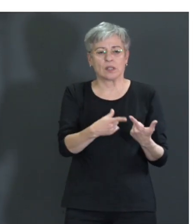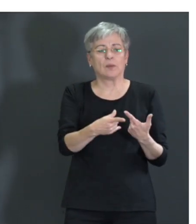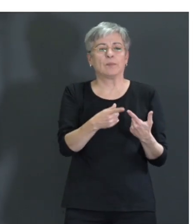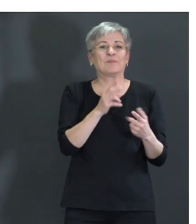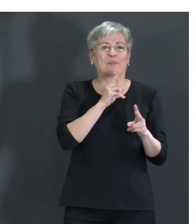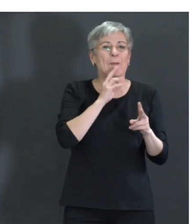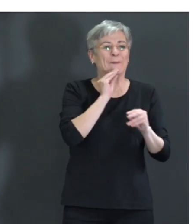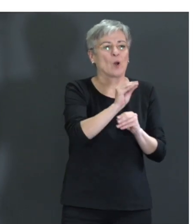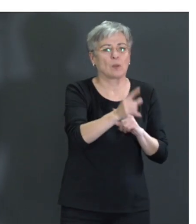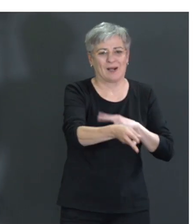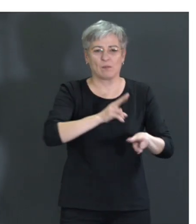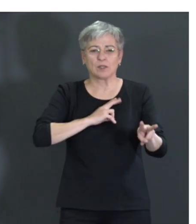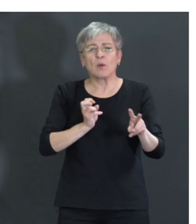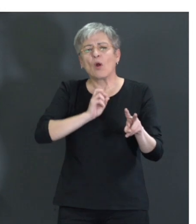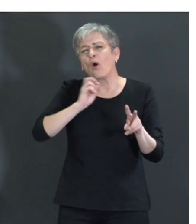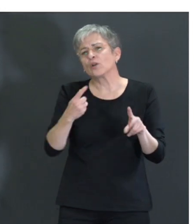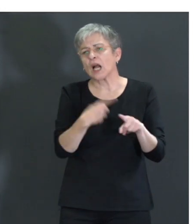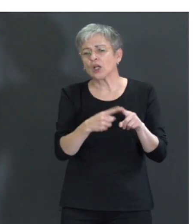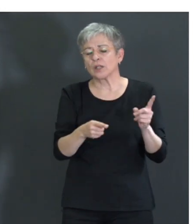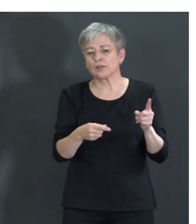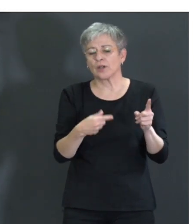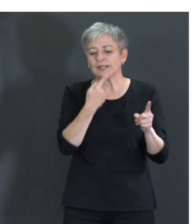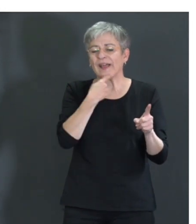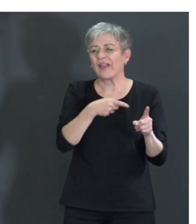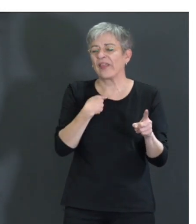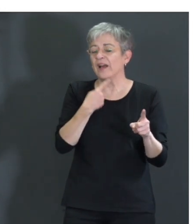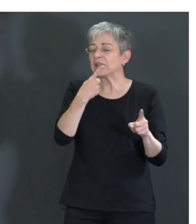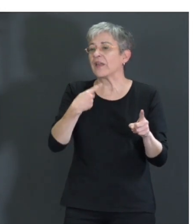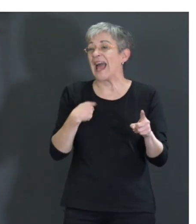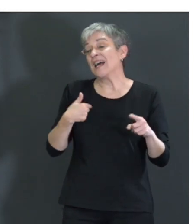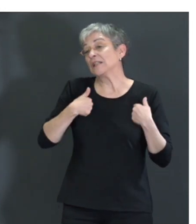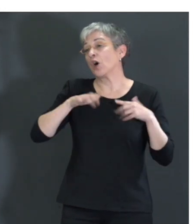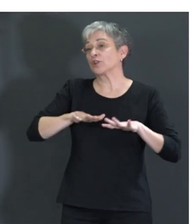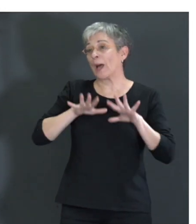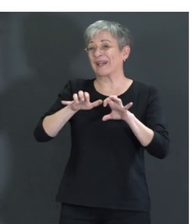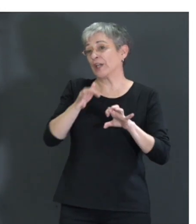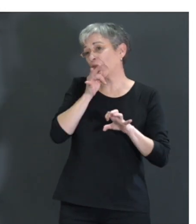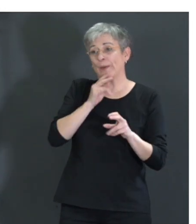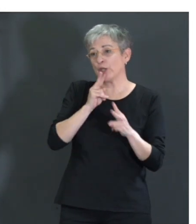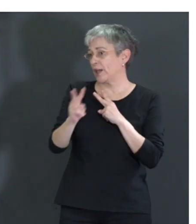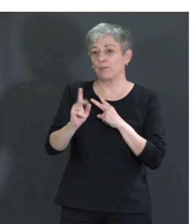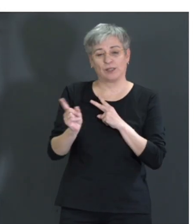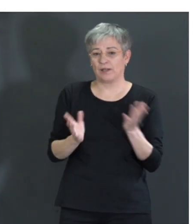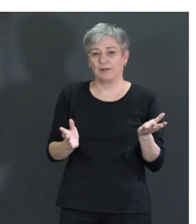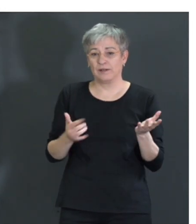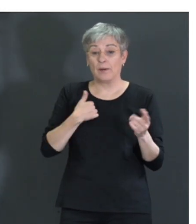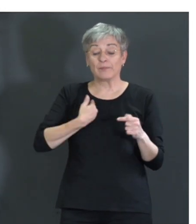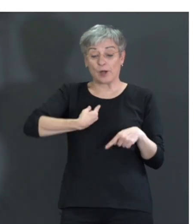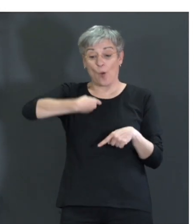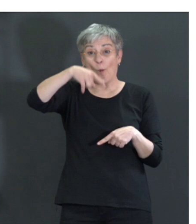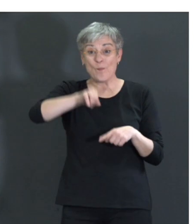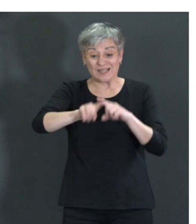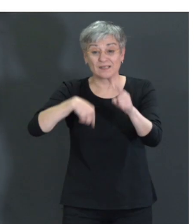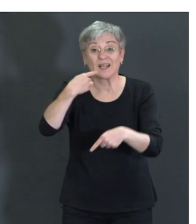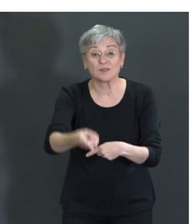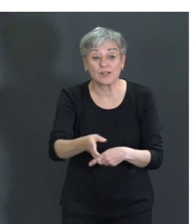responden, pero otras que te puede decir, estoy aprendiendo, no sé responderte a eso. Y va evolucionando. A lo mejor al mes siguiente se lo preguntas y